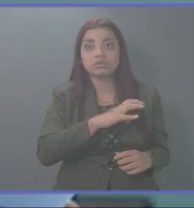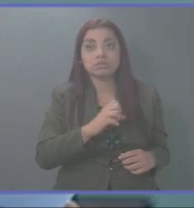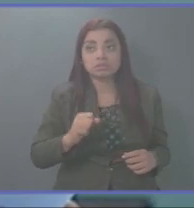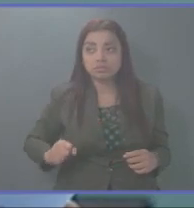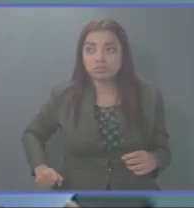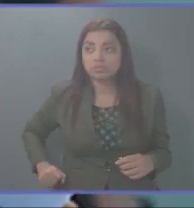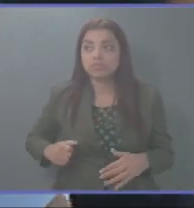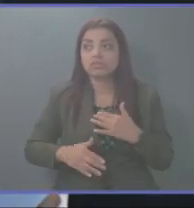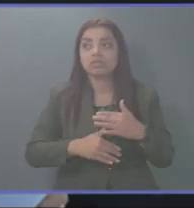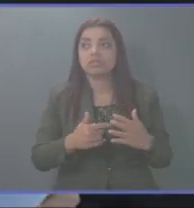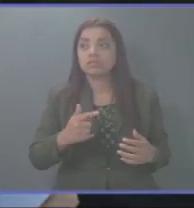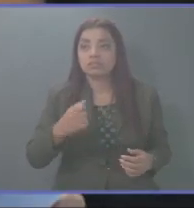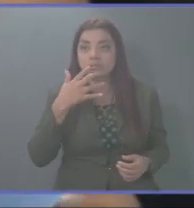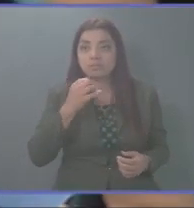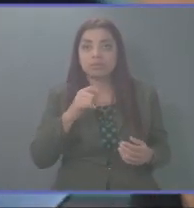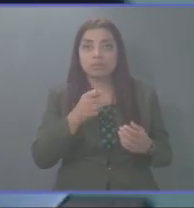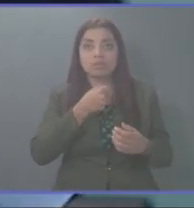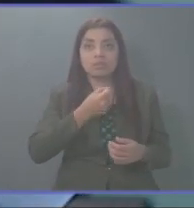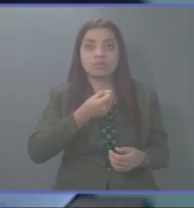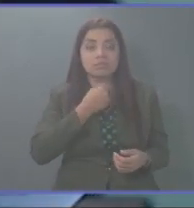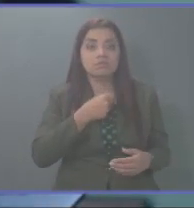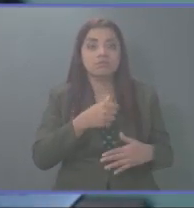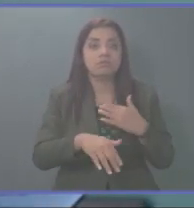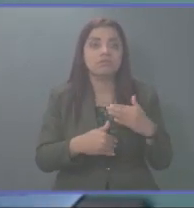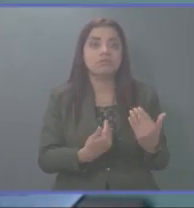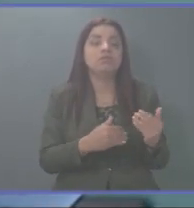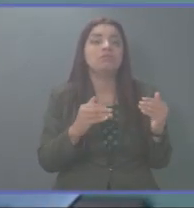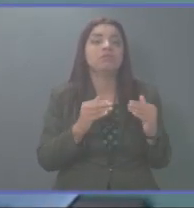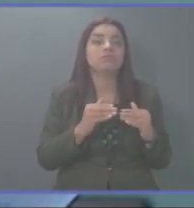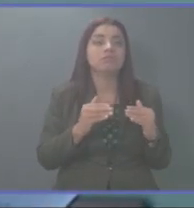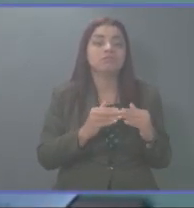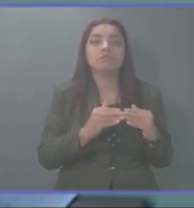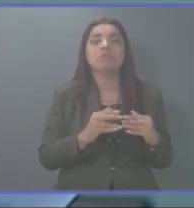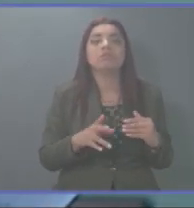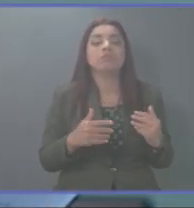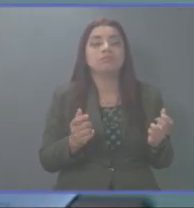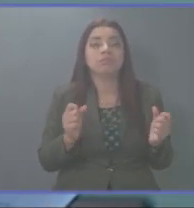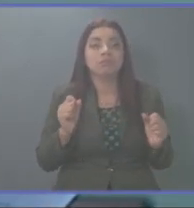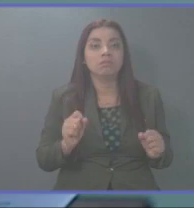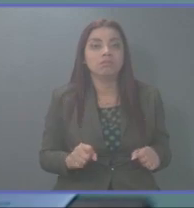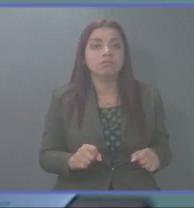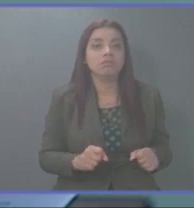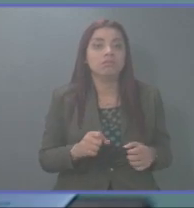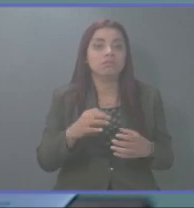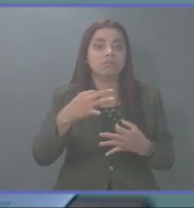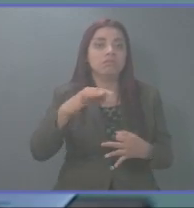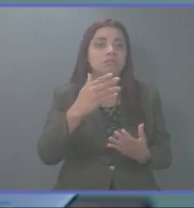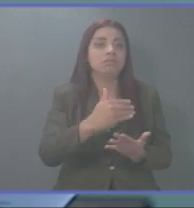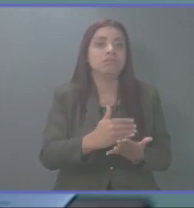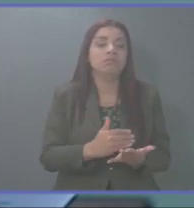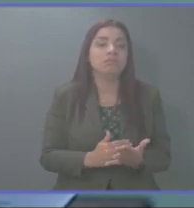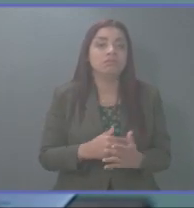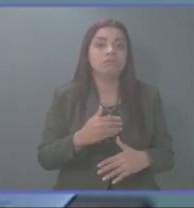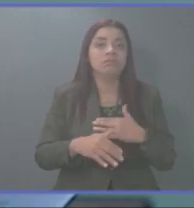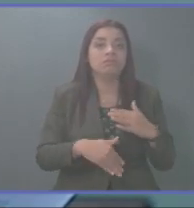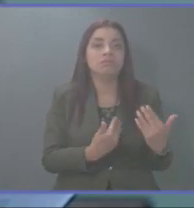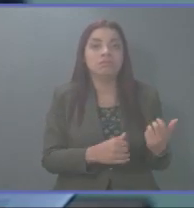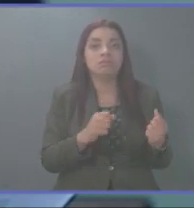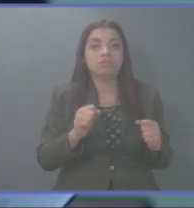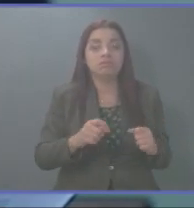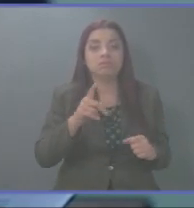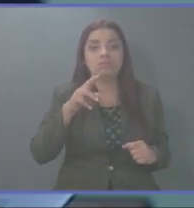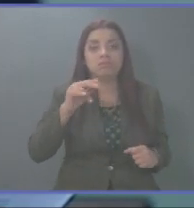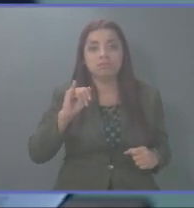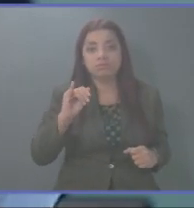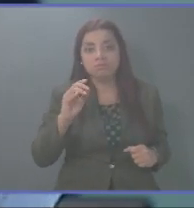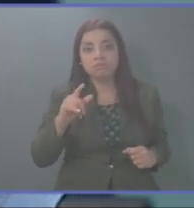que es cierta toda la información proporcionada. Asimismo, deberá adjuntar al formulario una copia digitalizada de su documento único